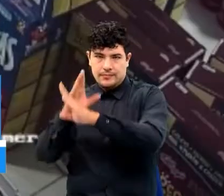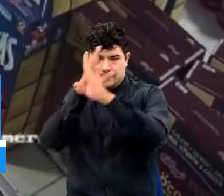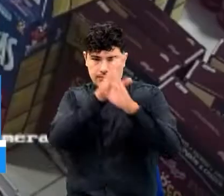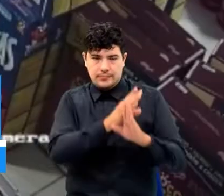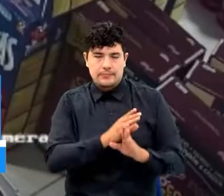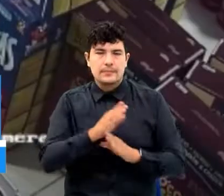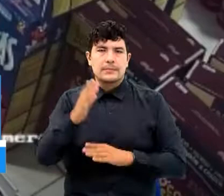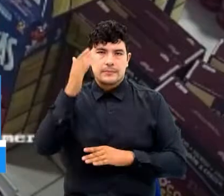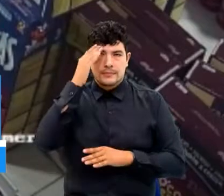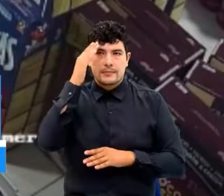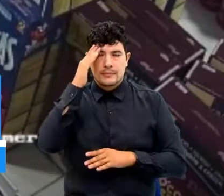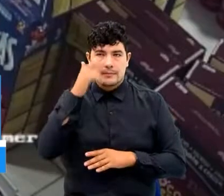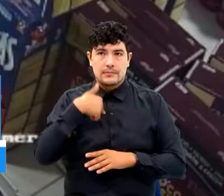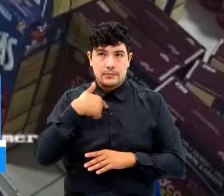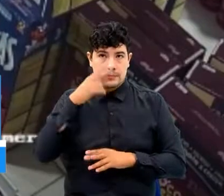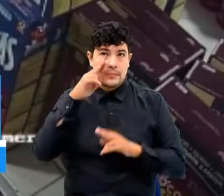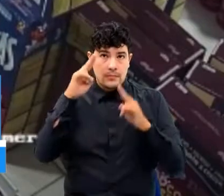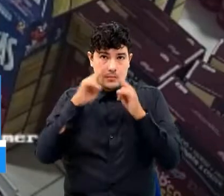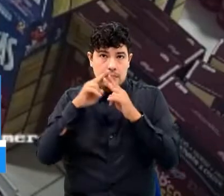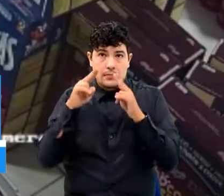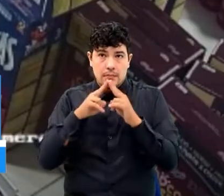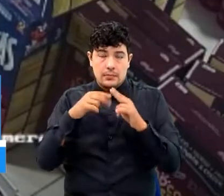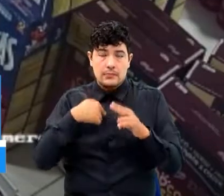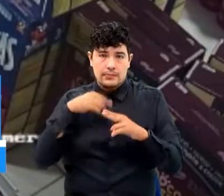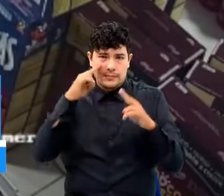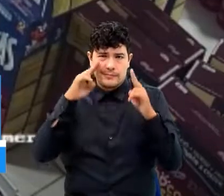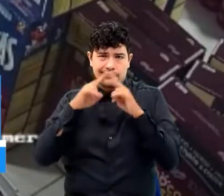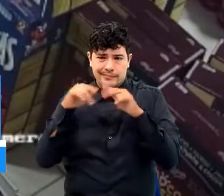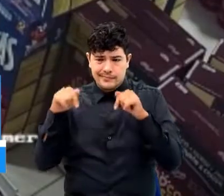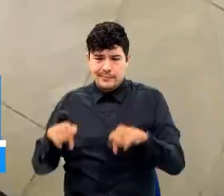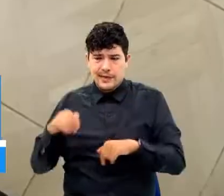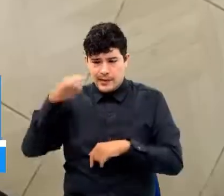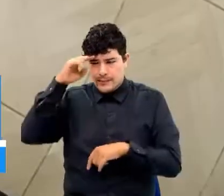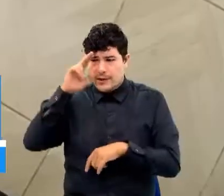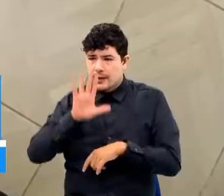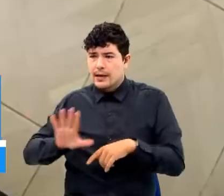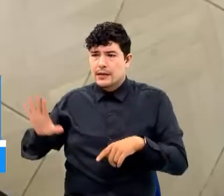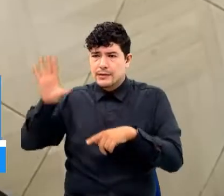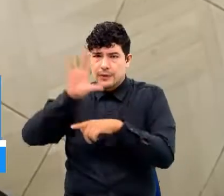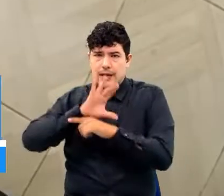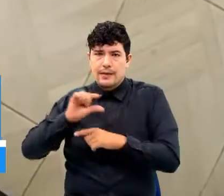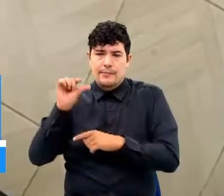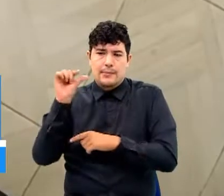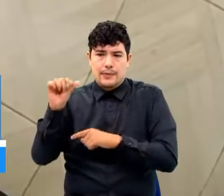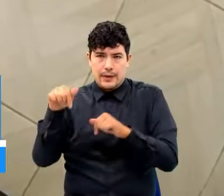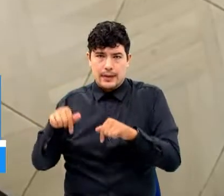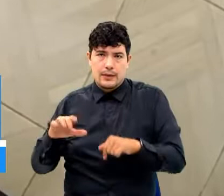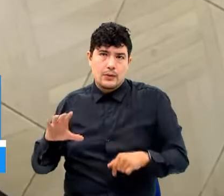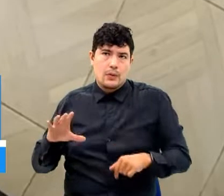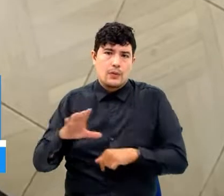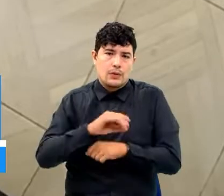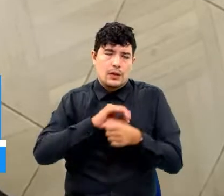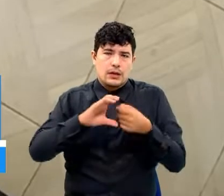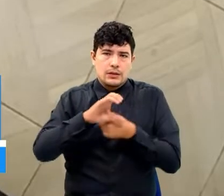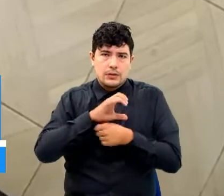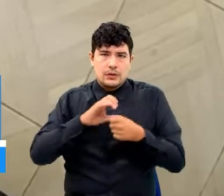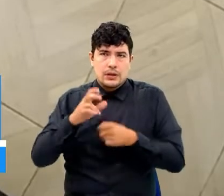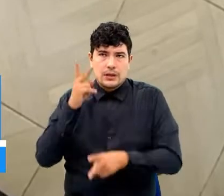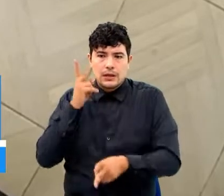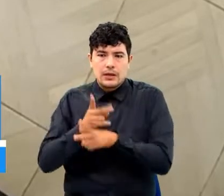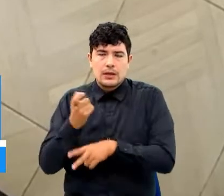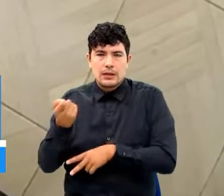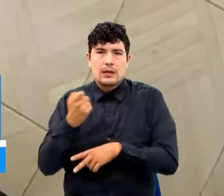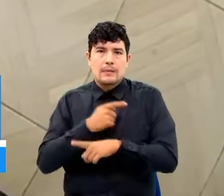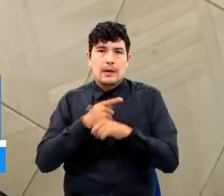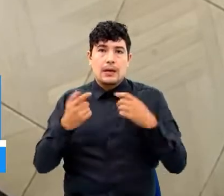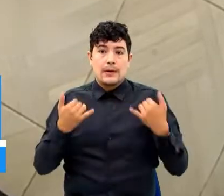sé que tengo un conocimiento de que acá la policía es poca para toda la ciudad y para la inseguridad que estamos viviendo, pero